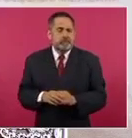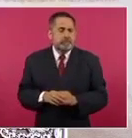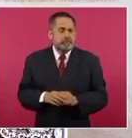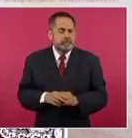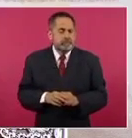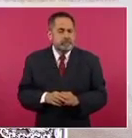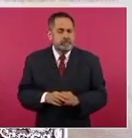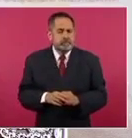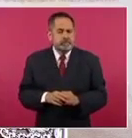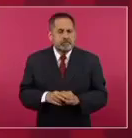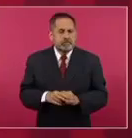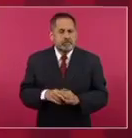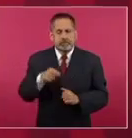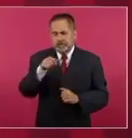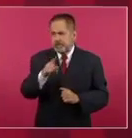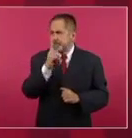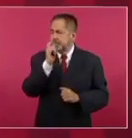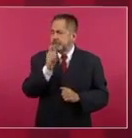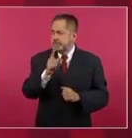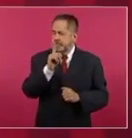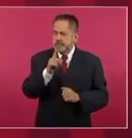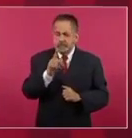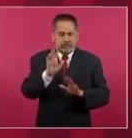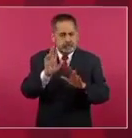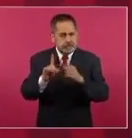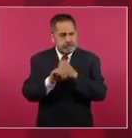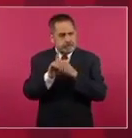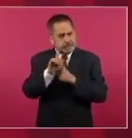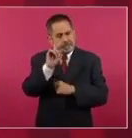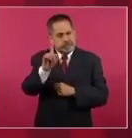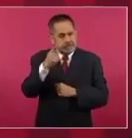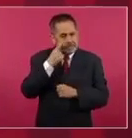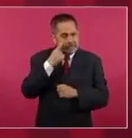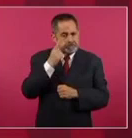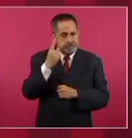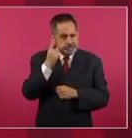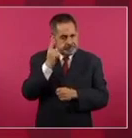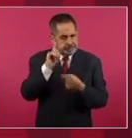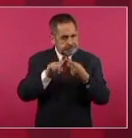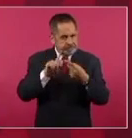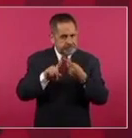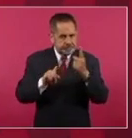Hay un asunto. Primero,